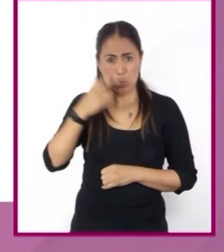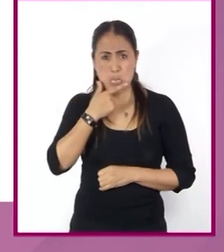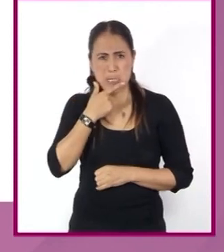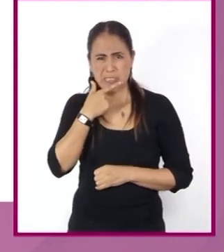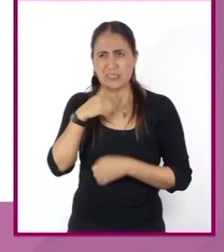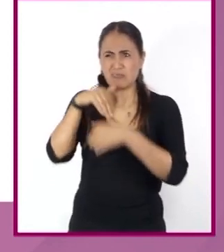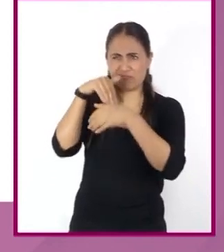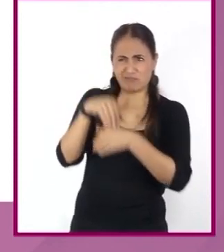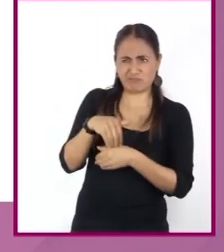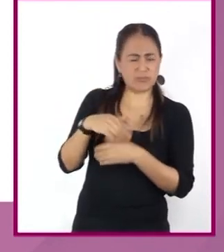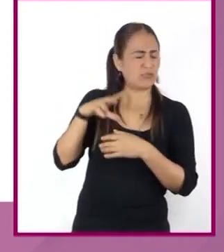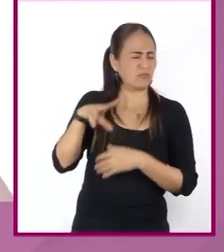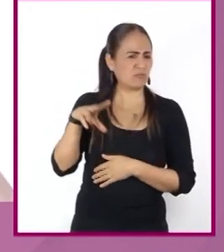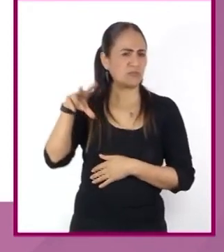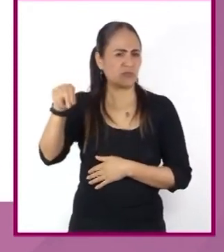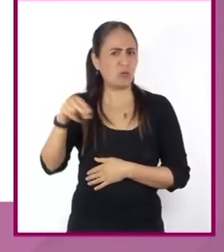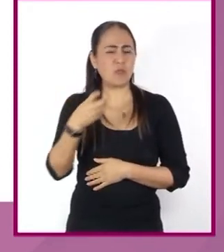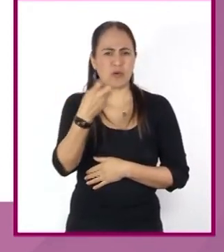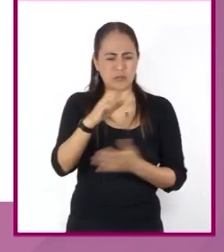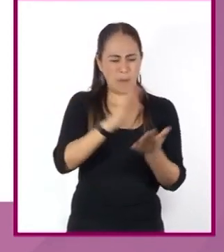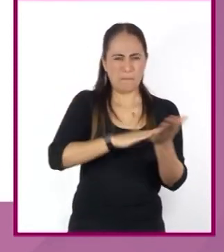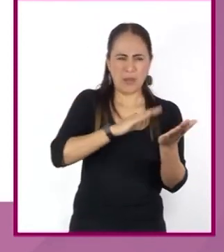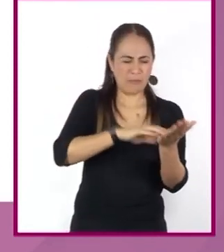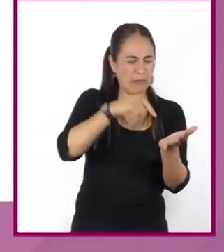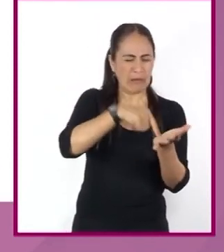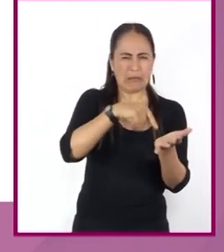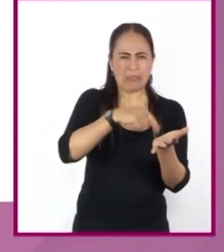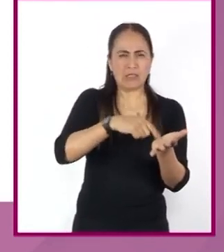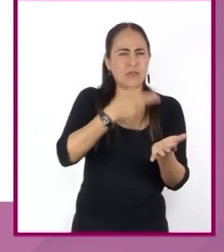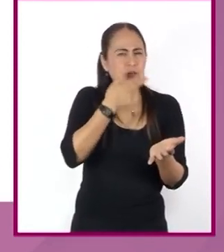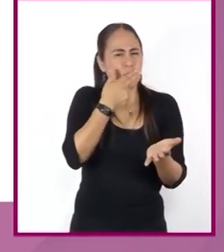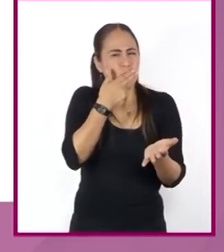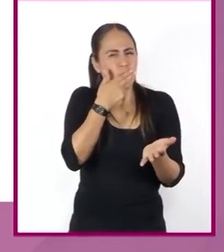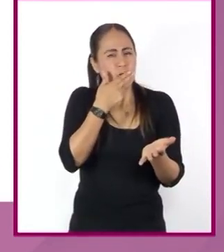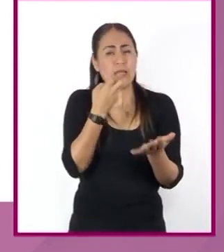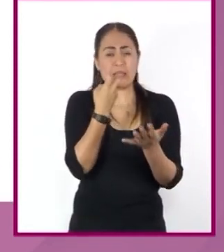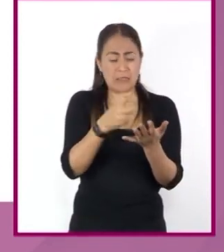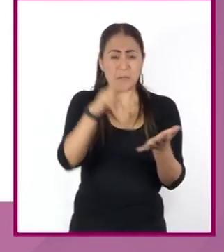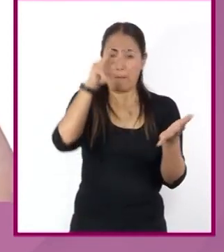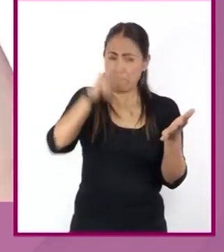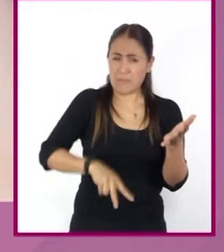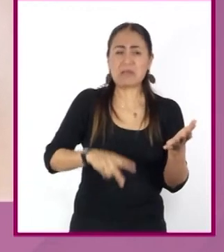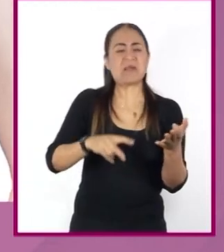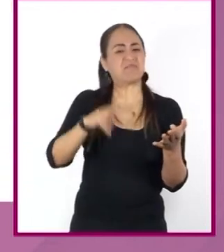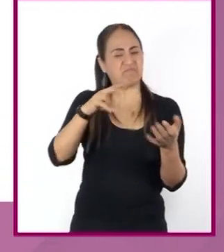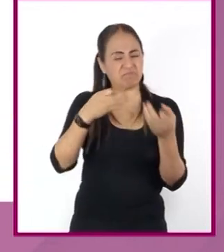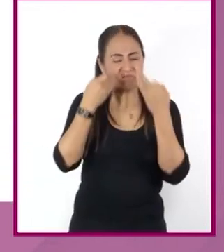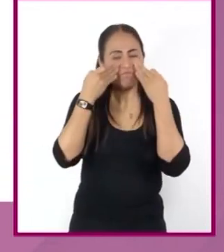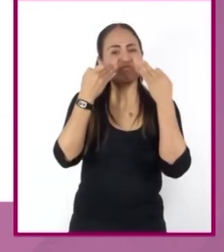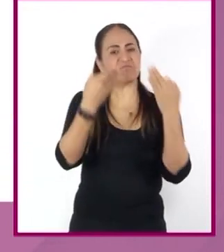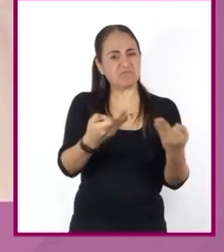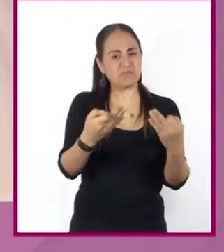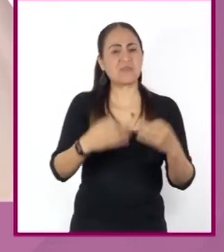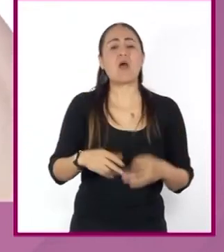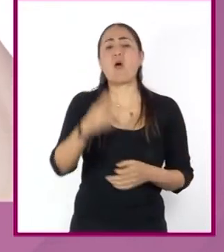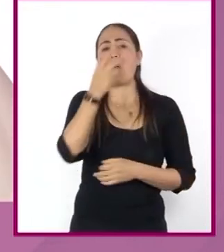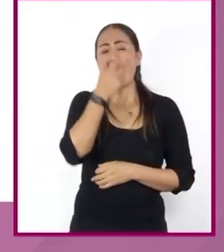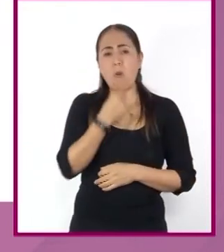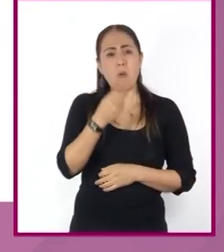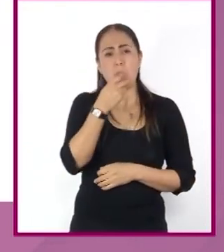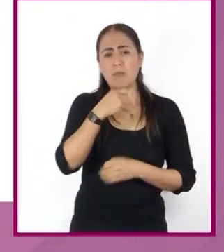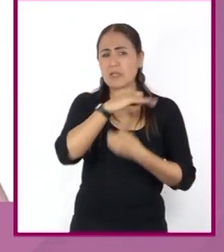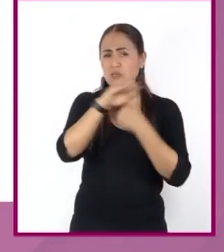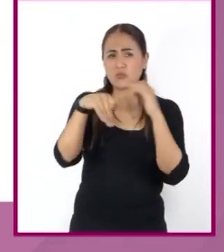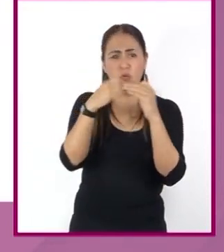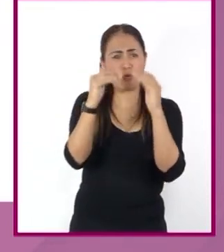nuestra Declaración de Independencia dice. Sostenemos que estas verdades son evidentes, que todos los hombres son creados